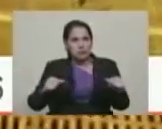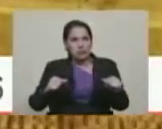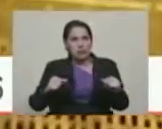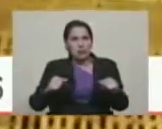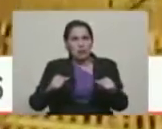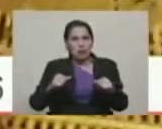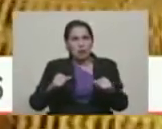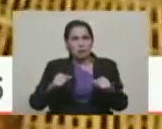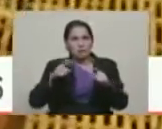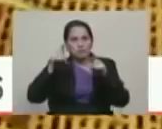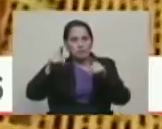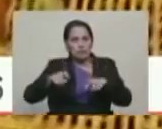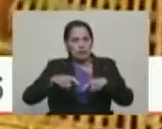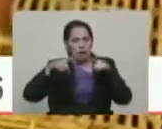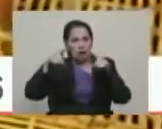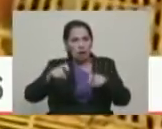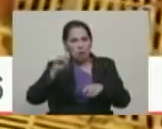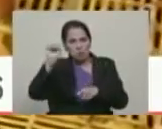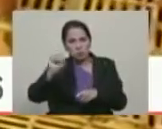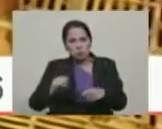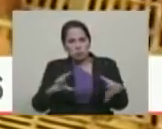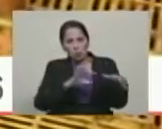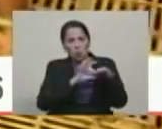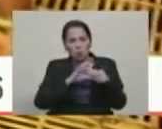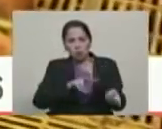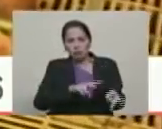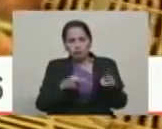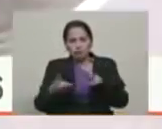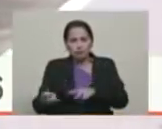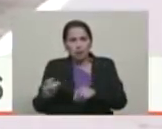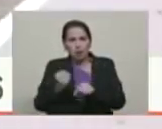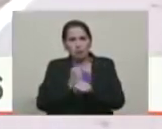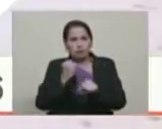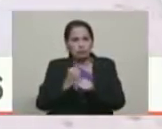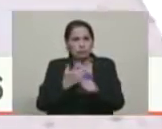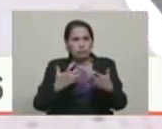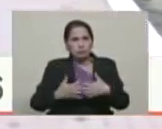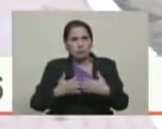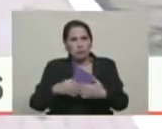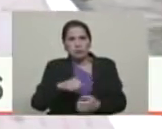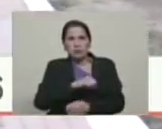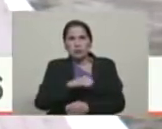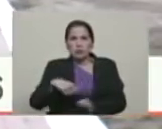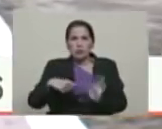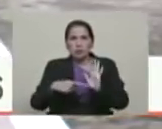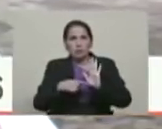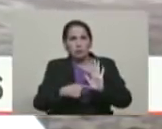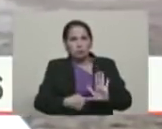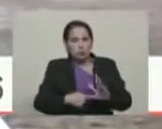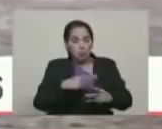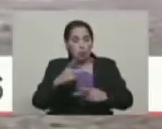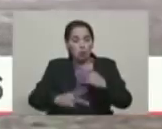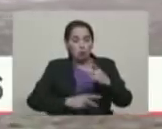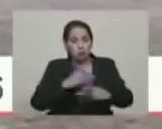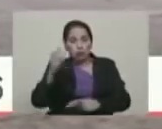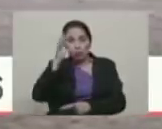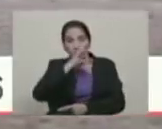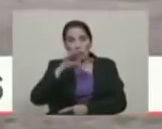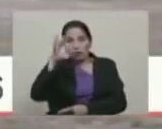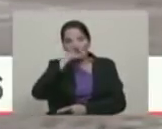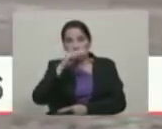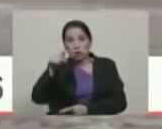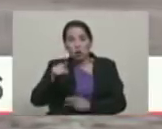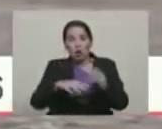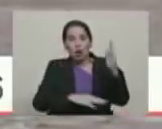hizo una alianza con una empresa privada donde estamos aquí demostrando la producción porcina en nuestro estado